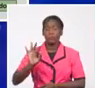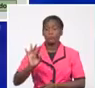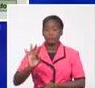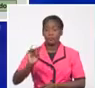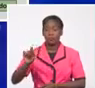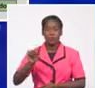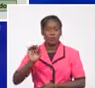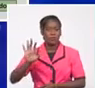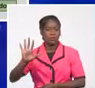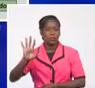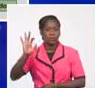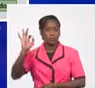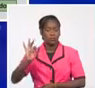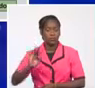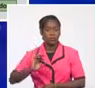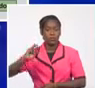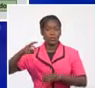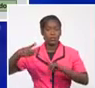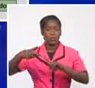358,5. Le sigue Matanzas con